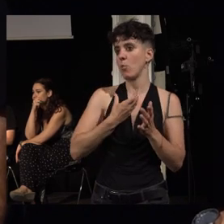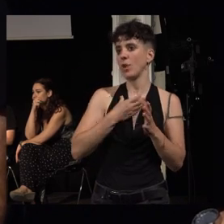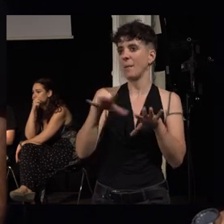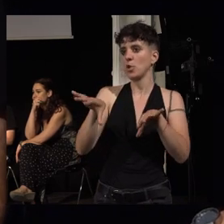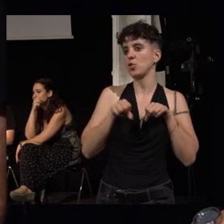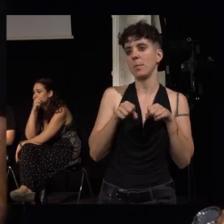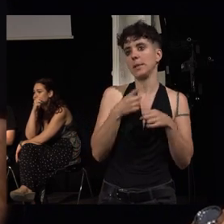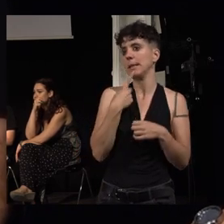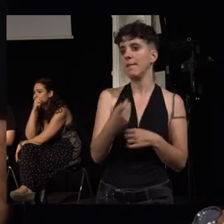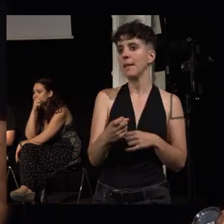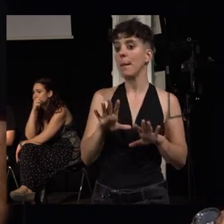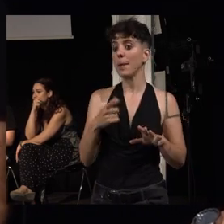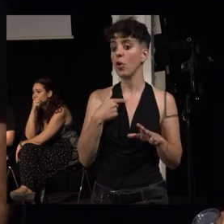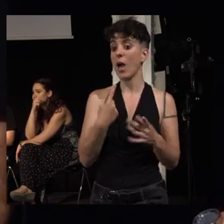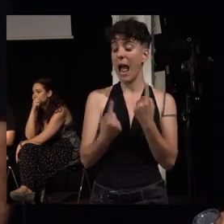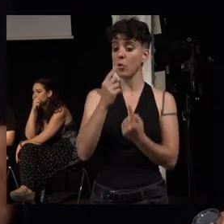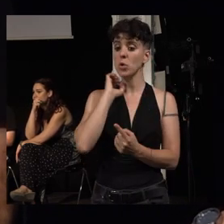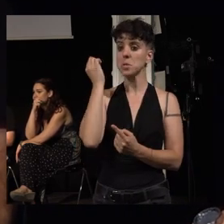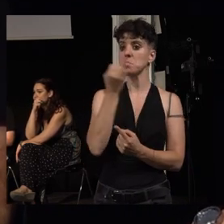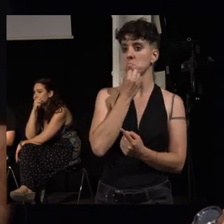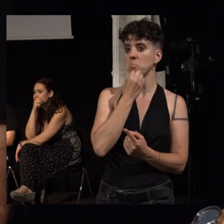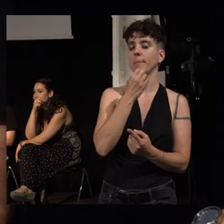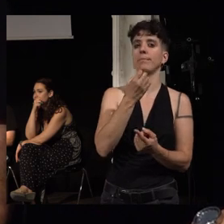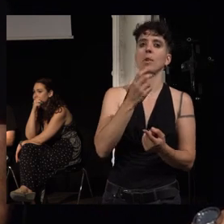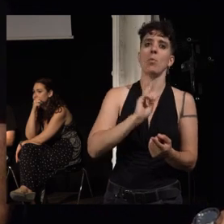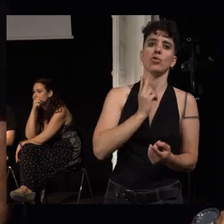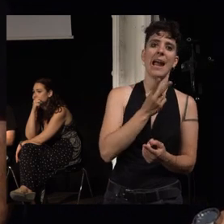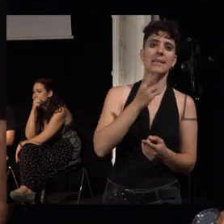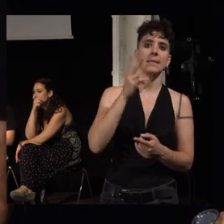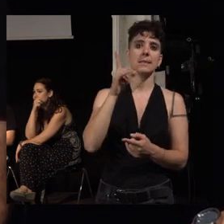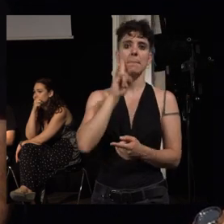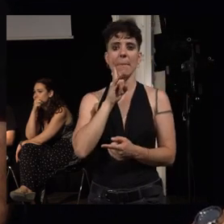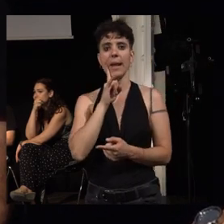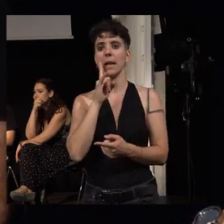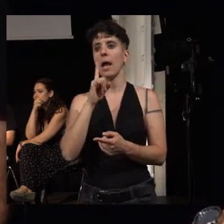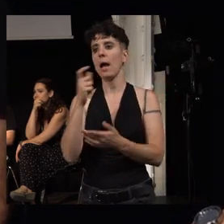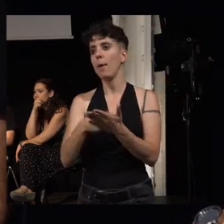que hay determinadas vindicaciones queer, transmaricabollo, transfeministas,